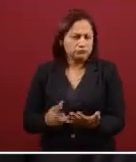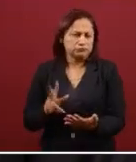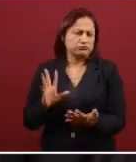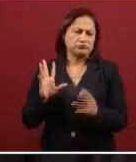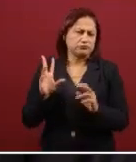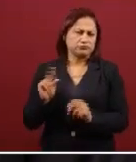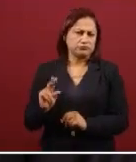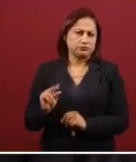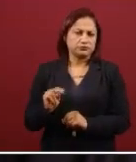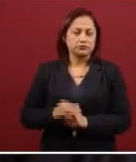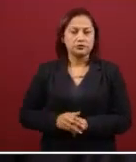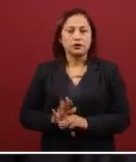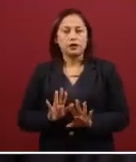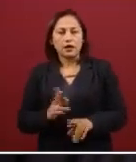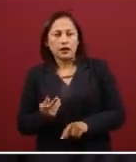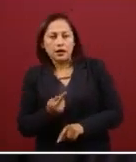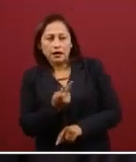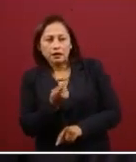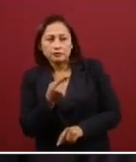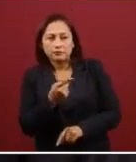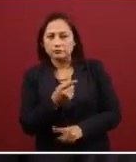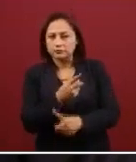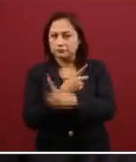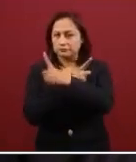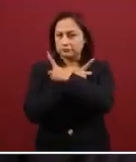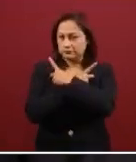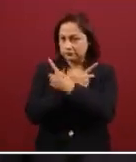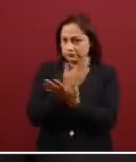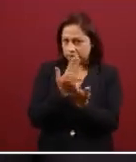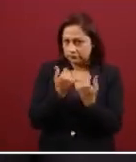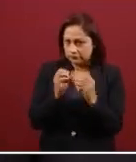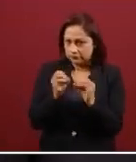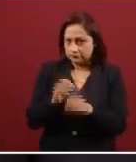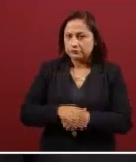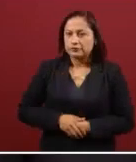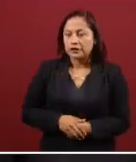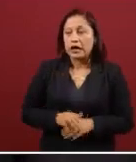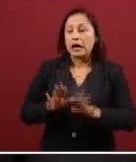Pero puede ser inmoral. Sí, eso sí, pero eso